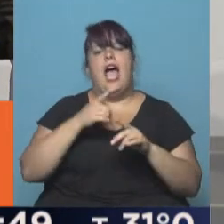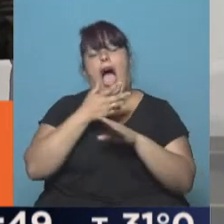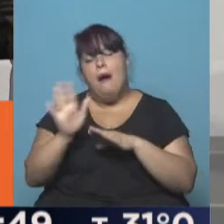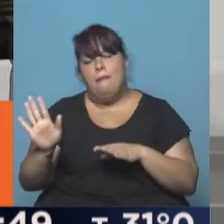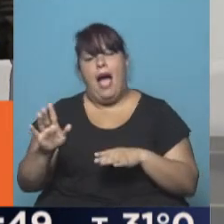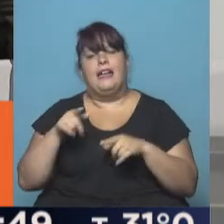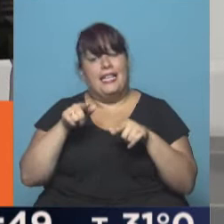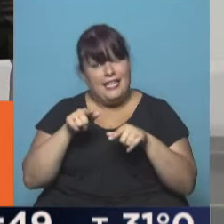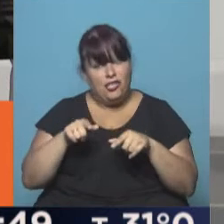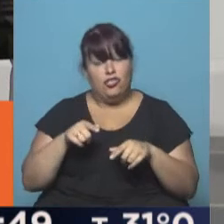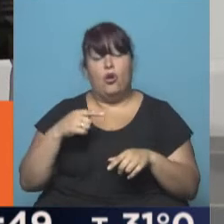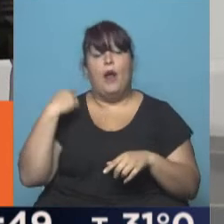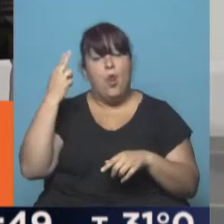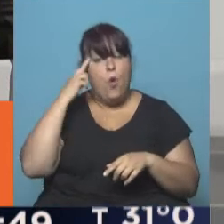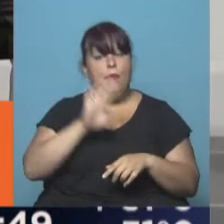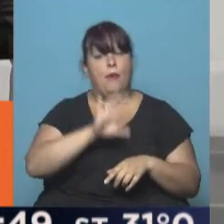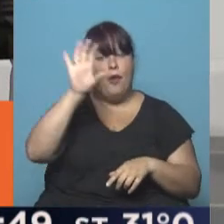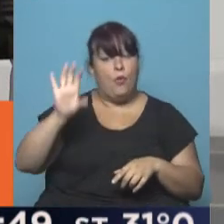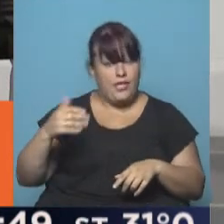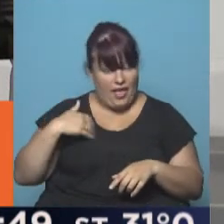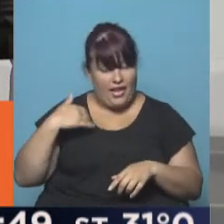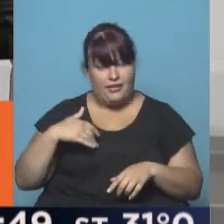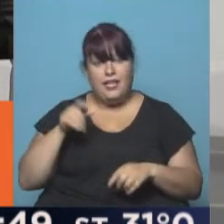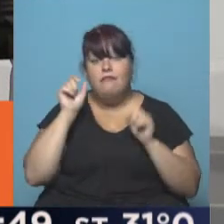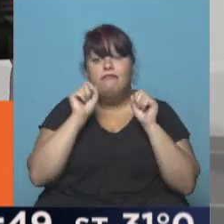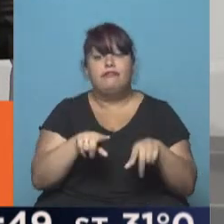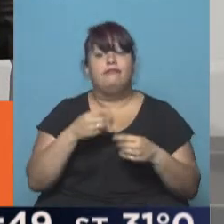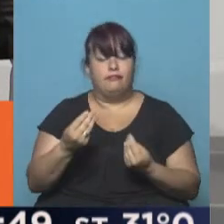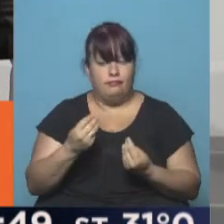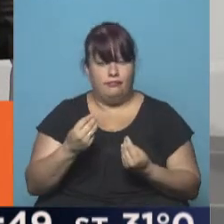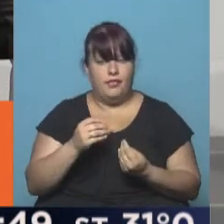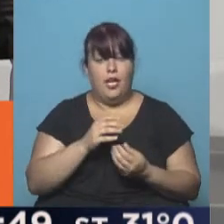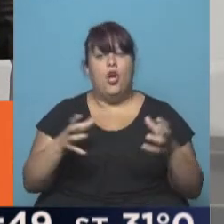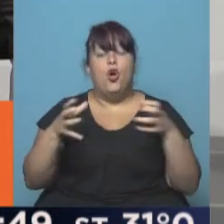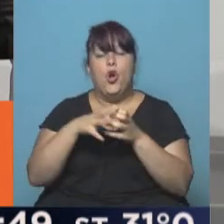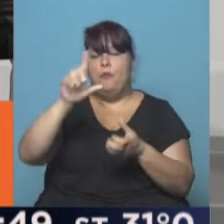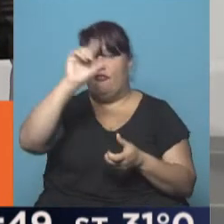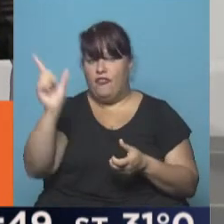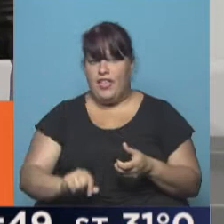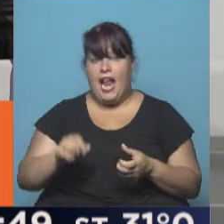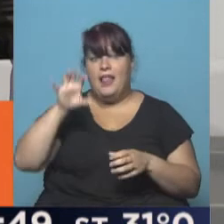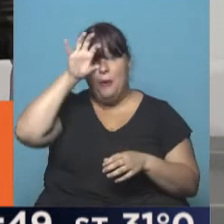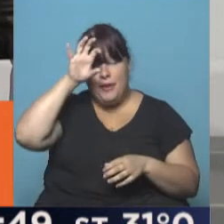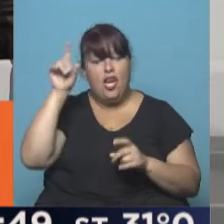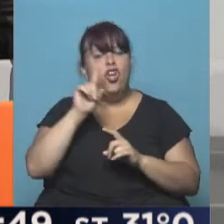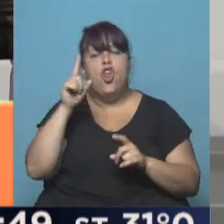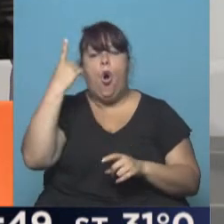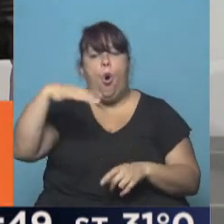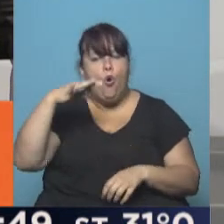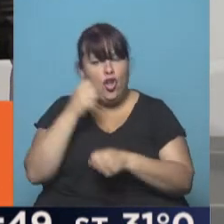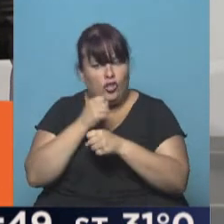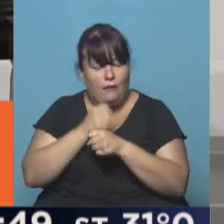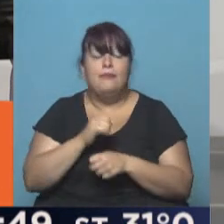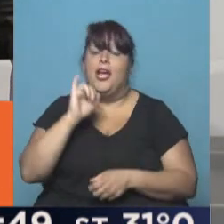lo que implica esto para 9 provincias argentinas que corresponden a la Organización Federal de Estados Mineros, y no como única actividad,